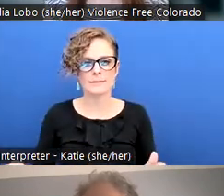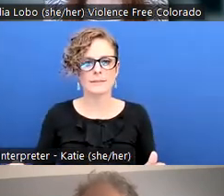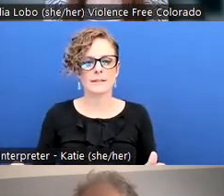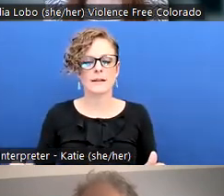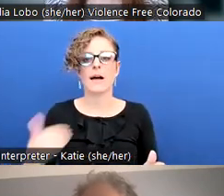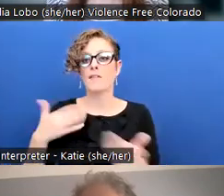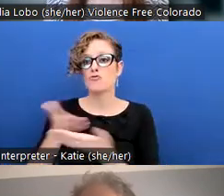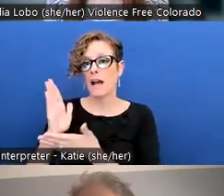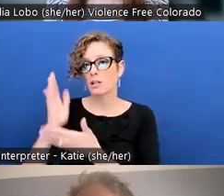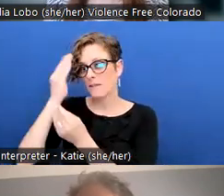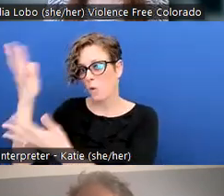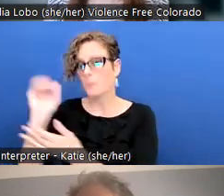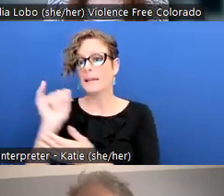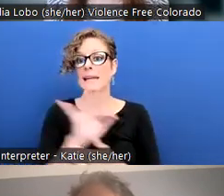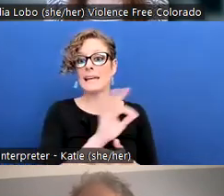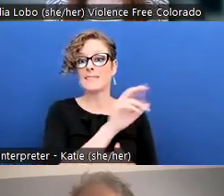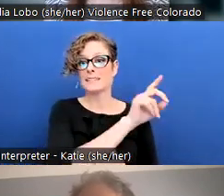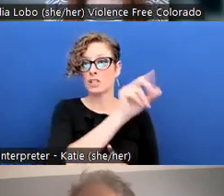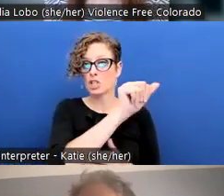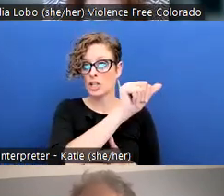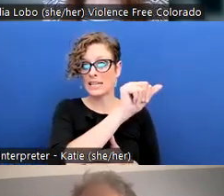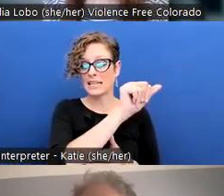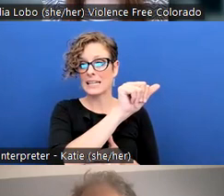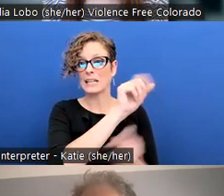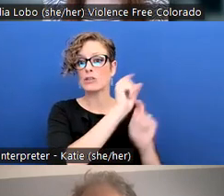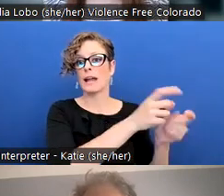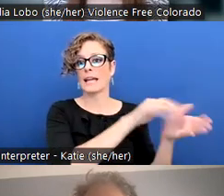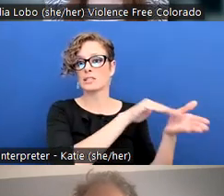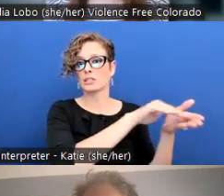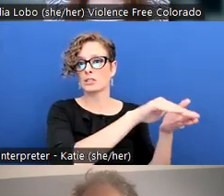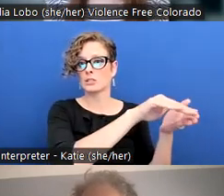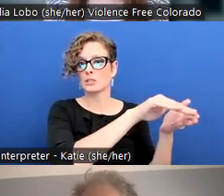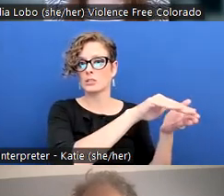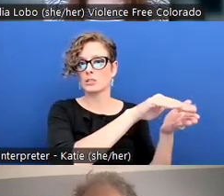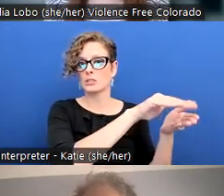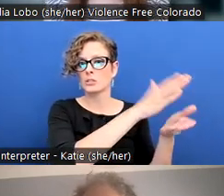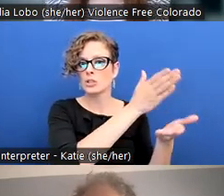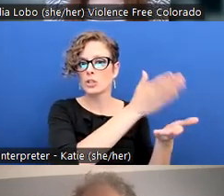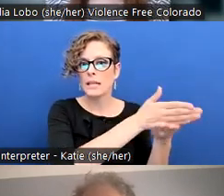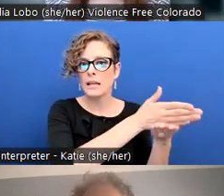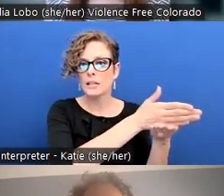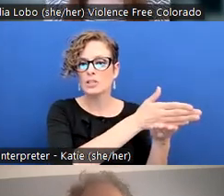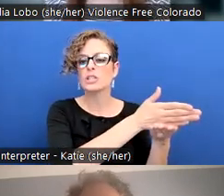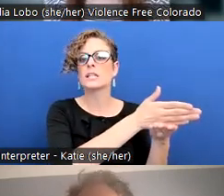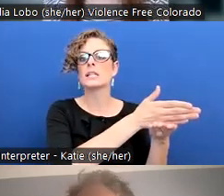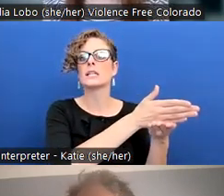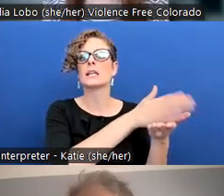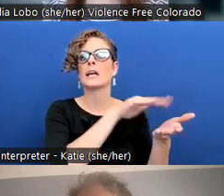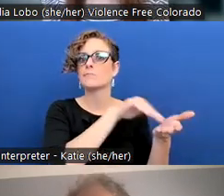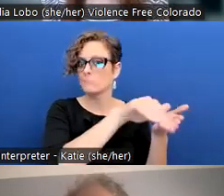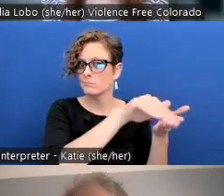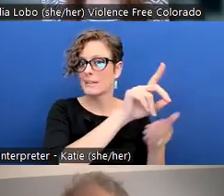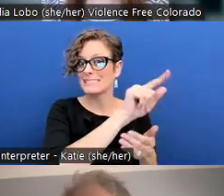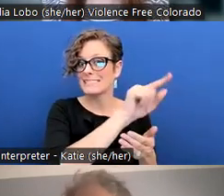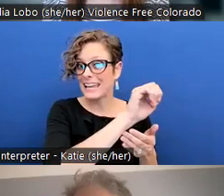Ejemplo, el derecho de que el procurador informe a las víctimas, la